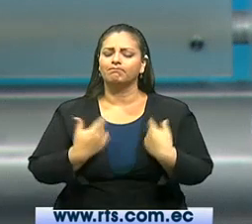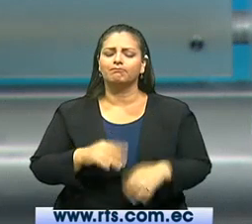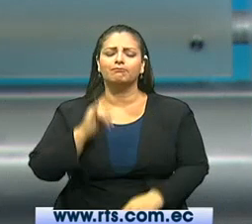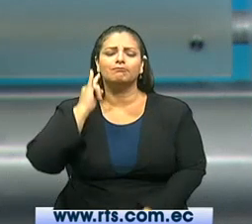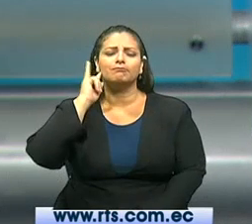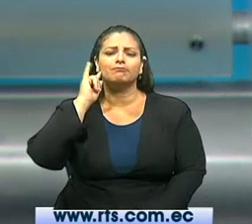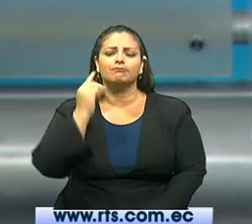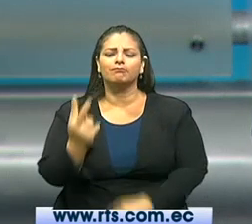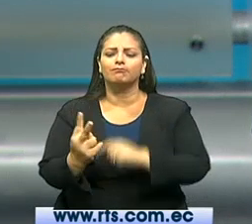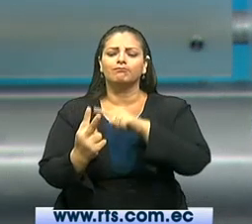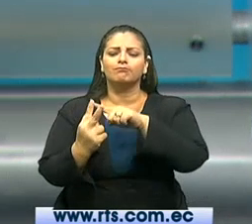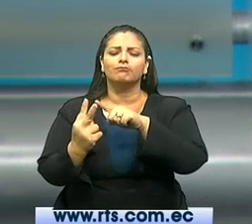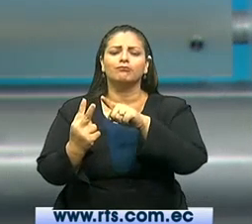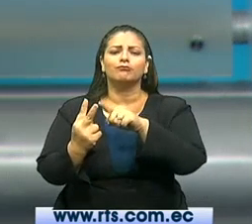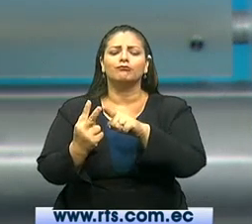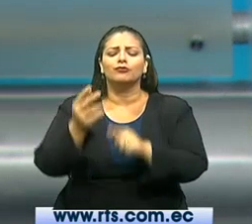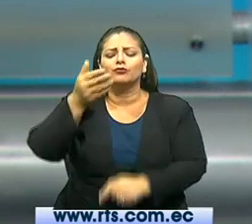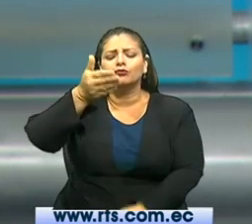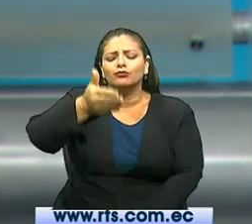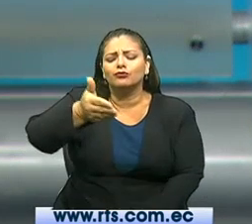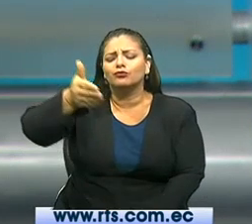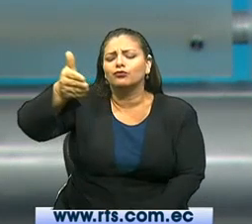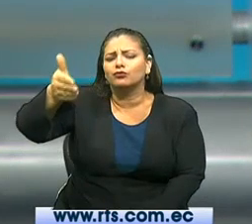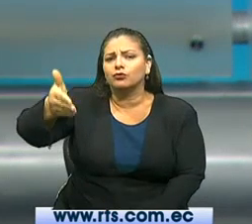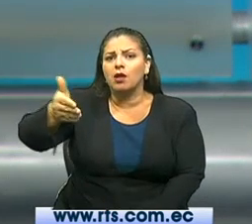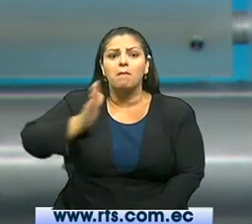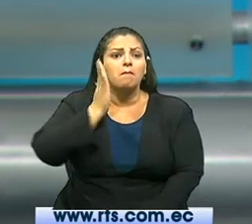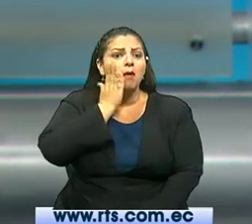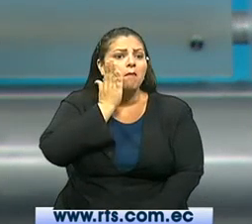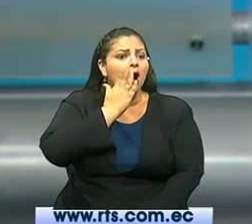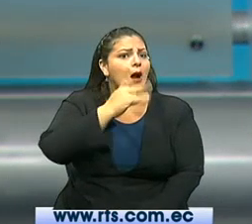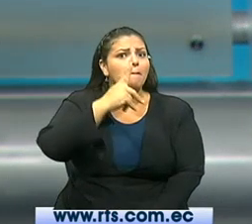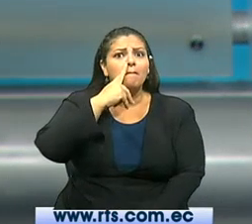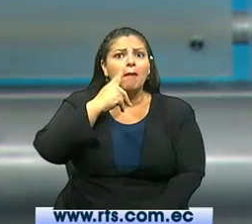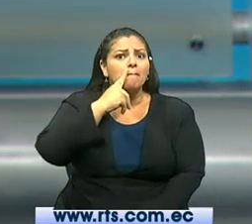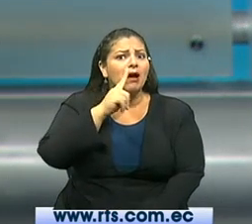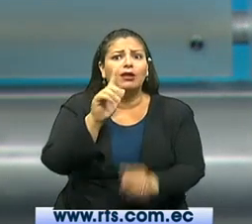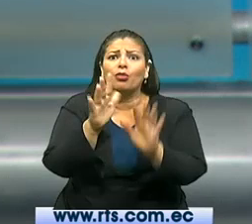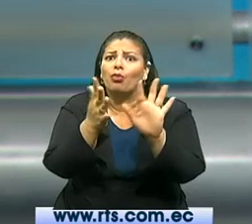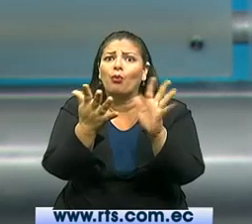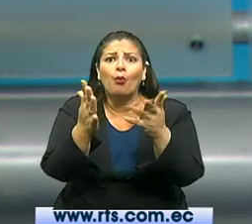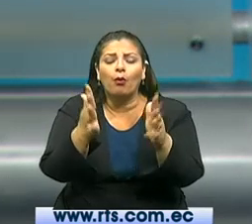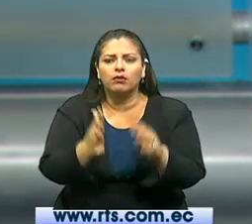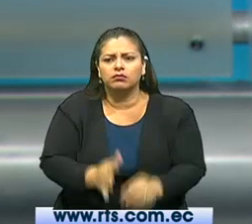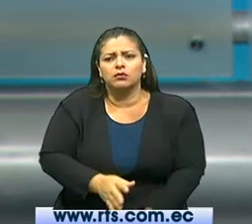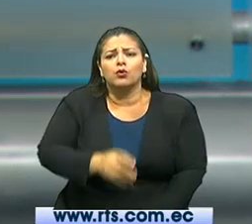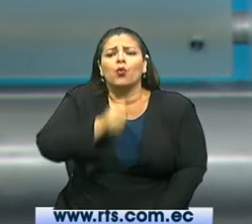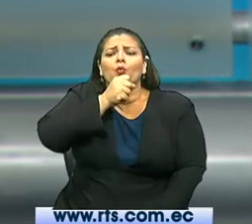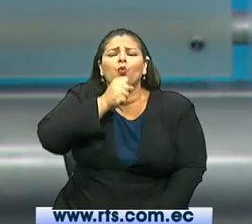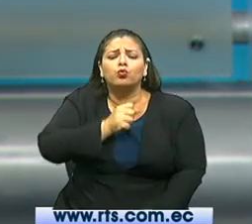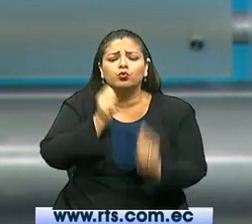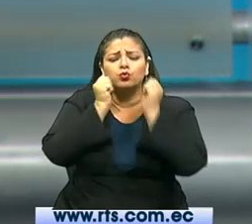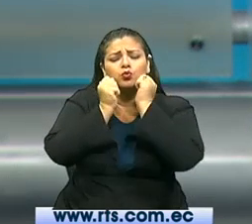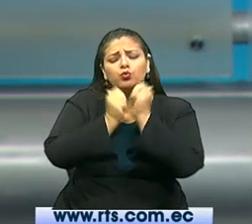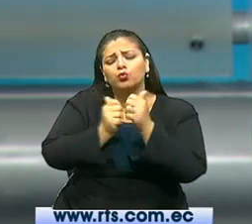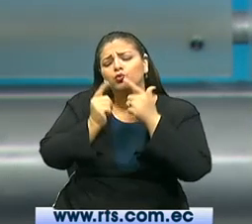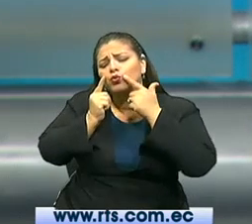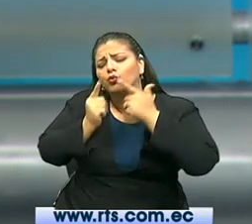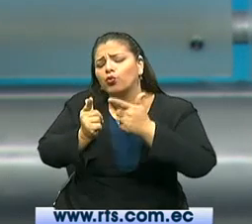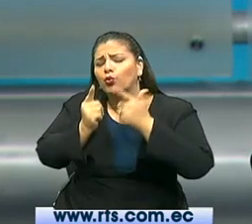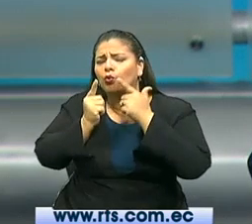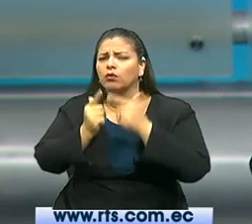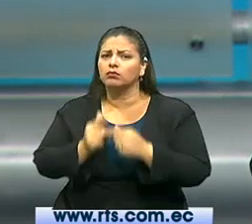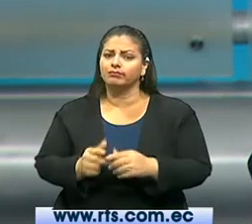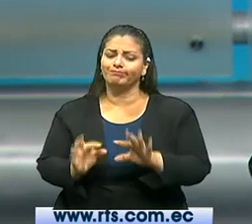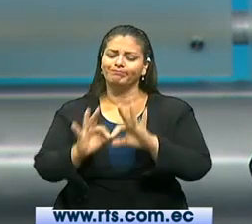situación afrontan dos pequeñas que quedaron huérfanas y hoy están al cuidado de sus abuelitos. Ellos son de escasos recursos, por